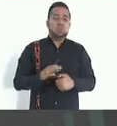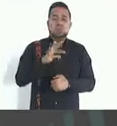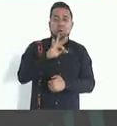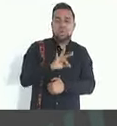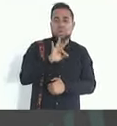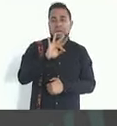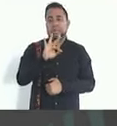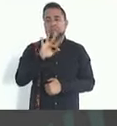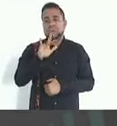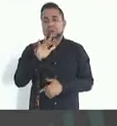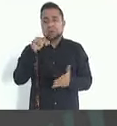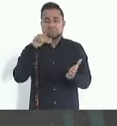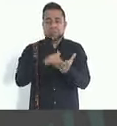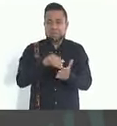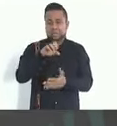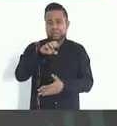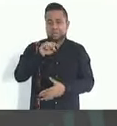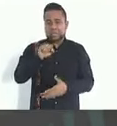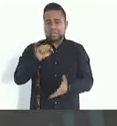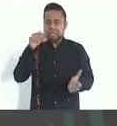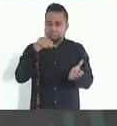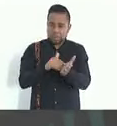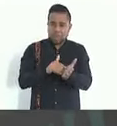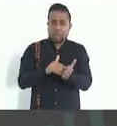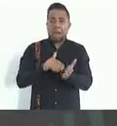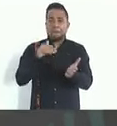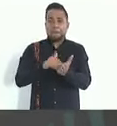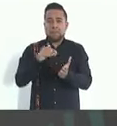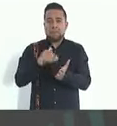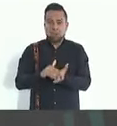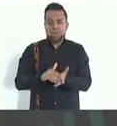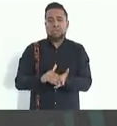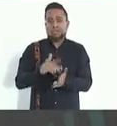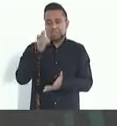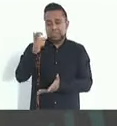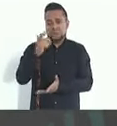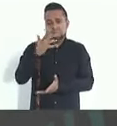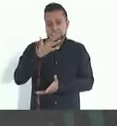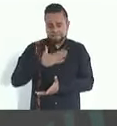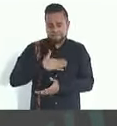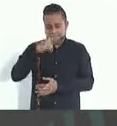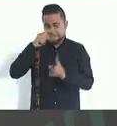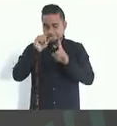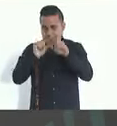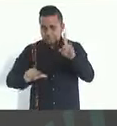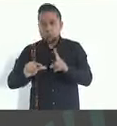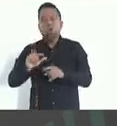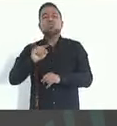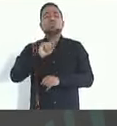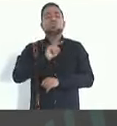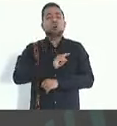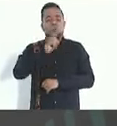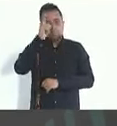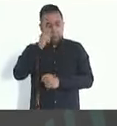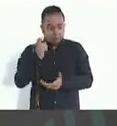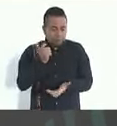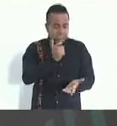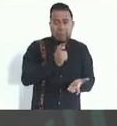50 mil, 60 mil millones del presupuesto público, solo para pagar